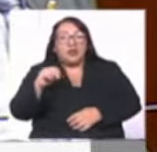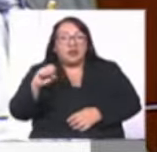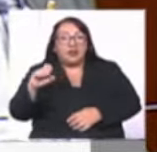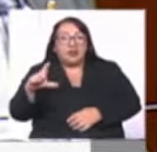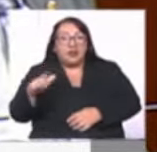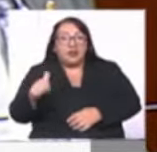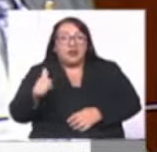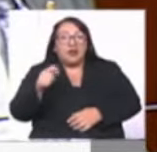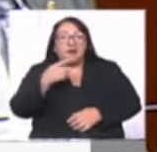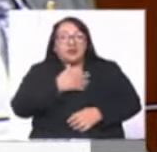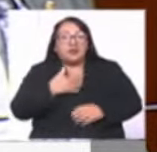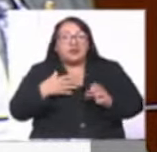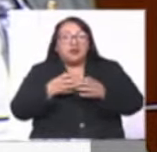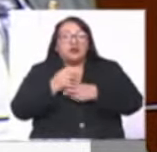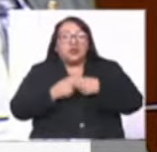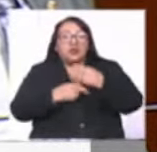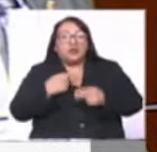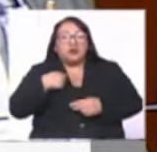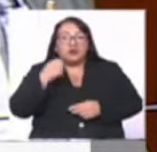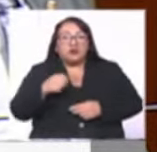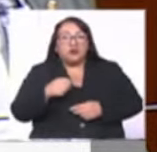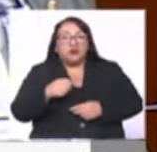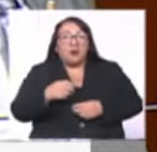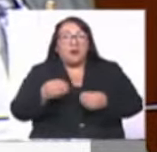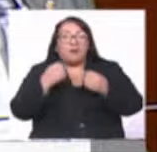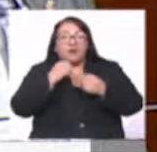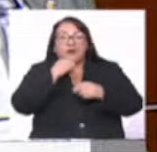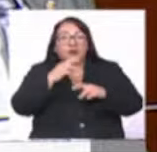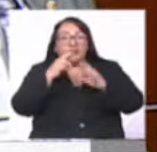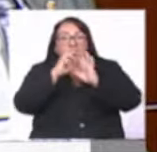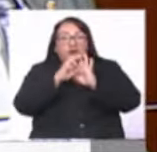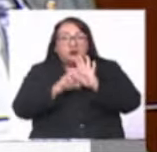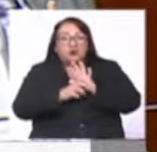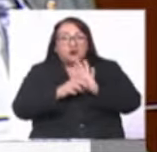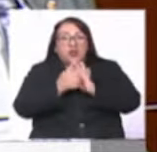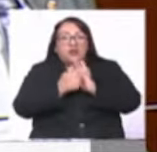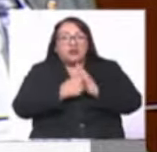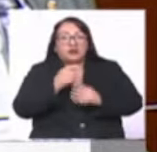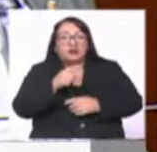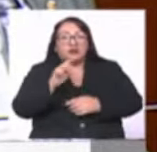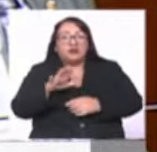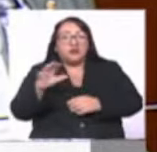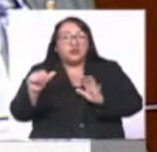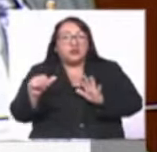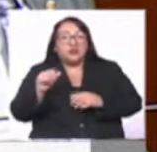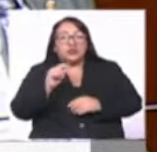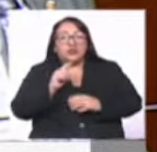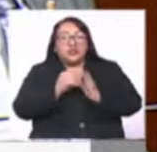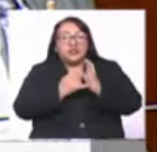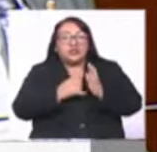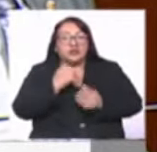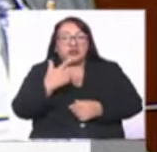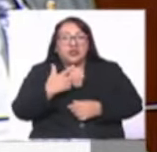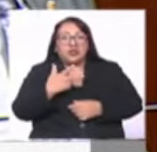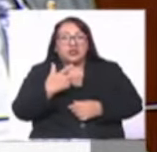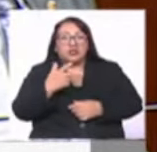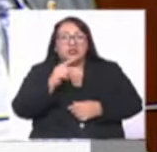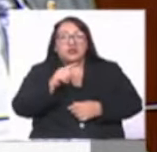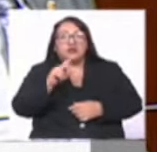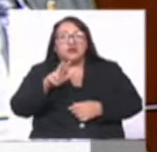pinto presidenta de la junta Nacional de Justicia por infracción constitucional de los artículos 156 inciso 3 y